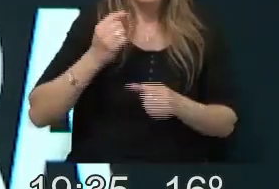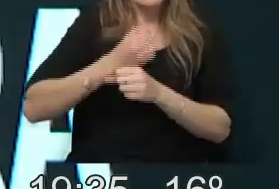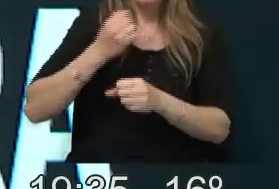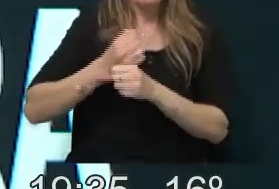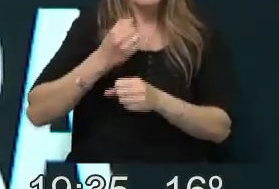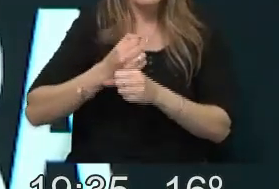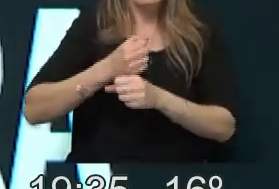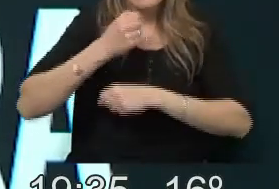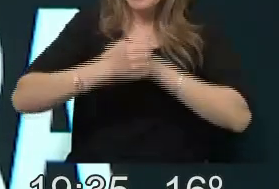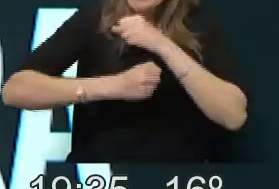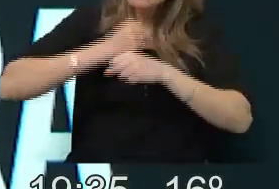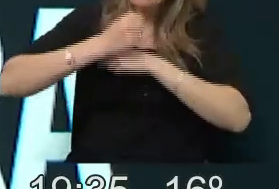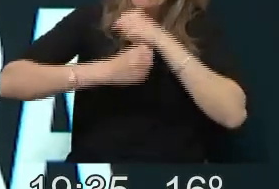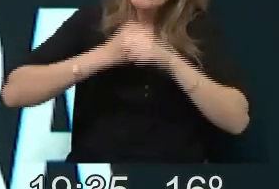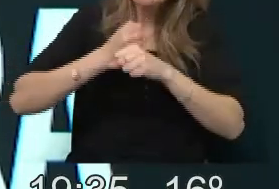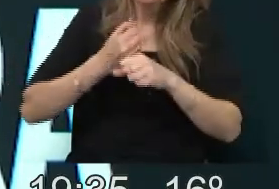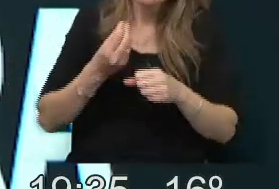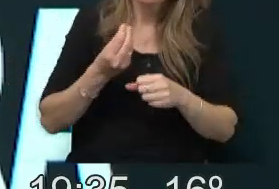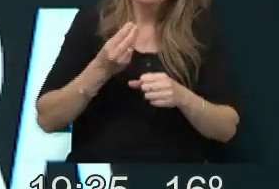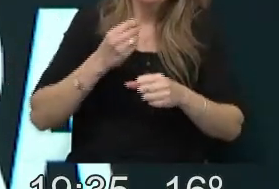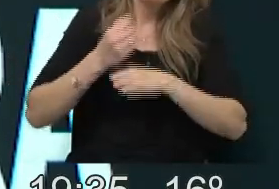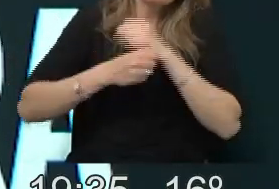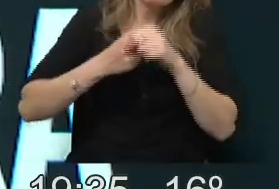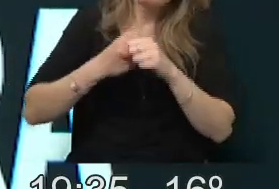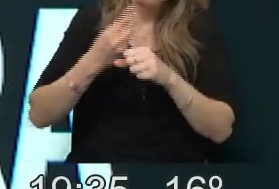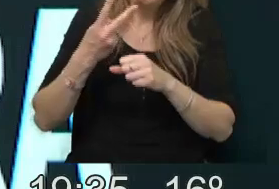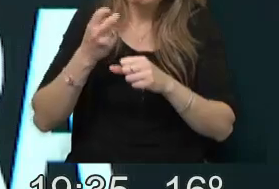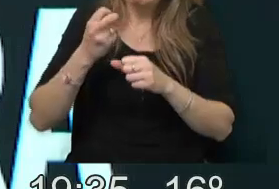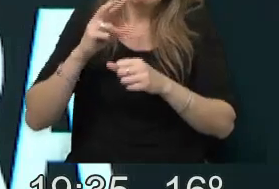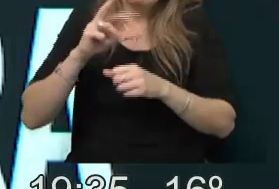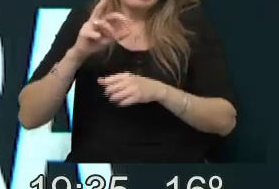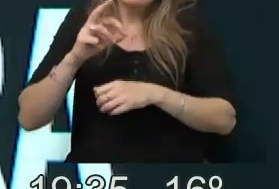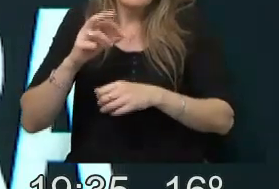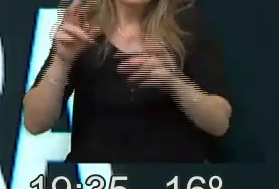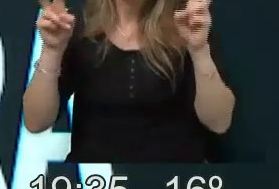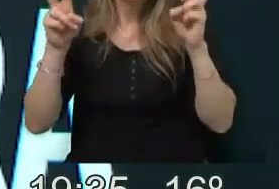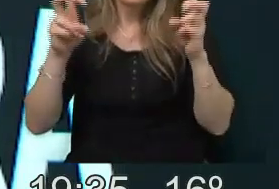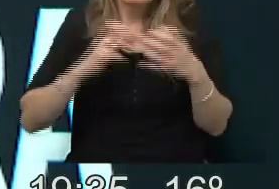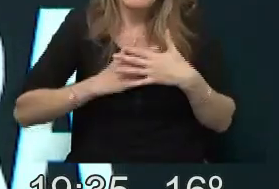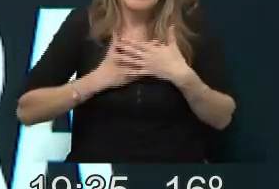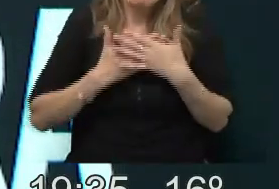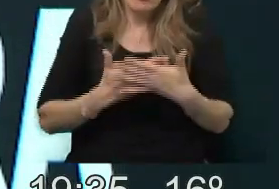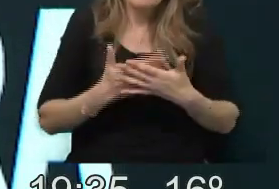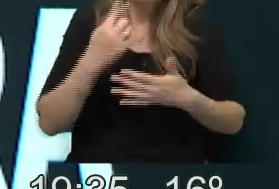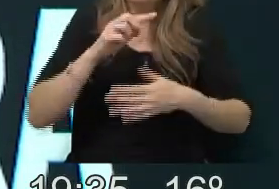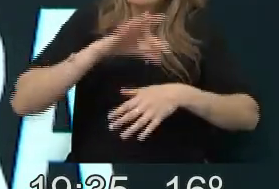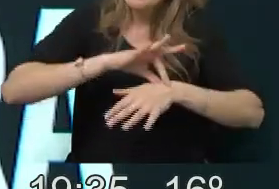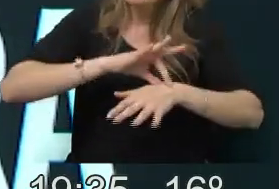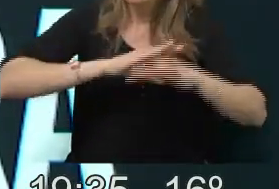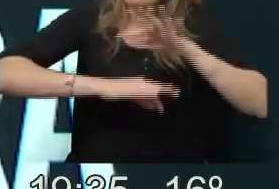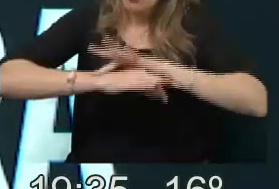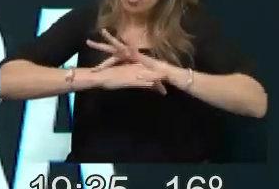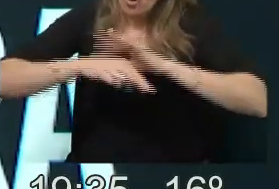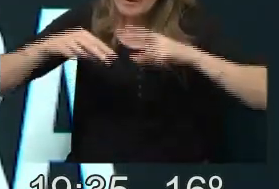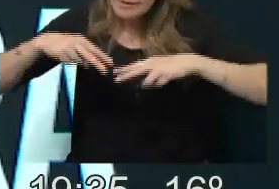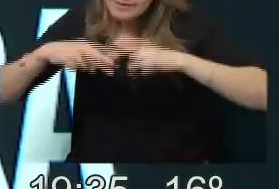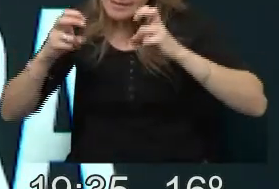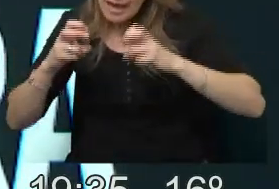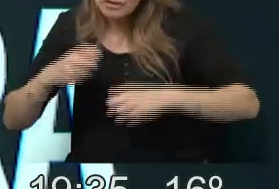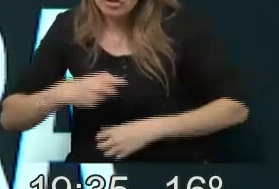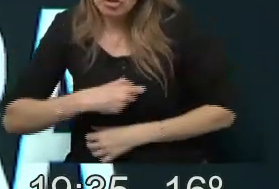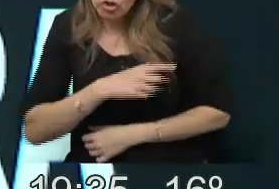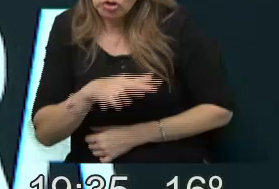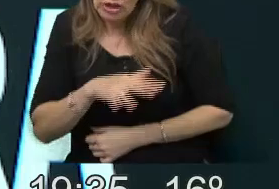durante muchos años, décadas, sobre el tema del amor y cómo conectamos, o sea, desde la antropología, desde nuestro ser social, pero también desde nuestro